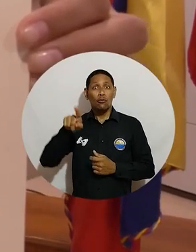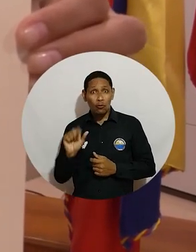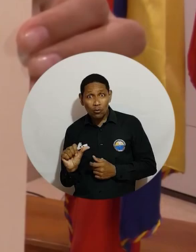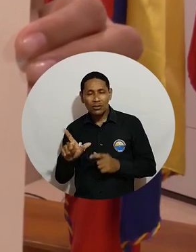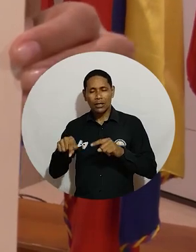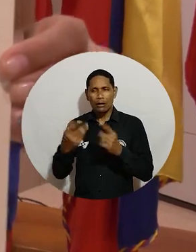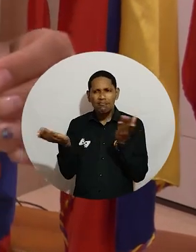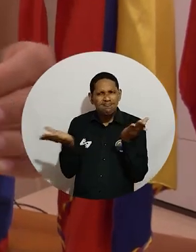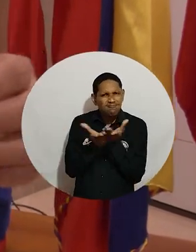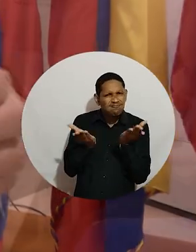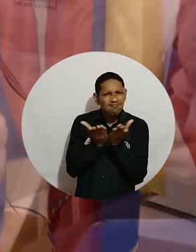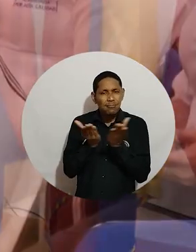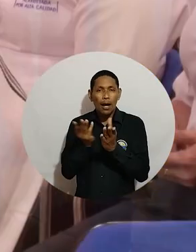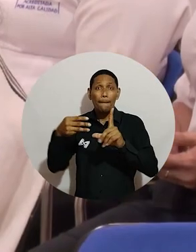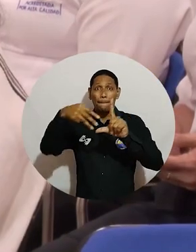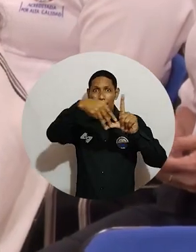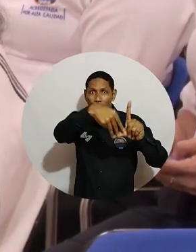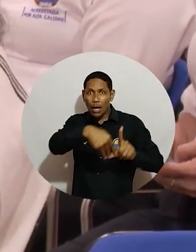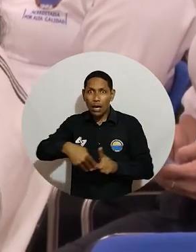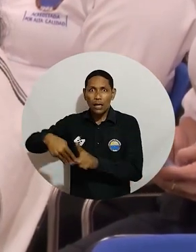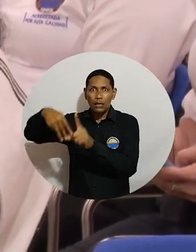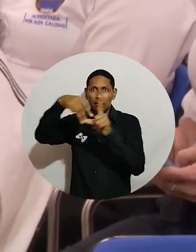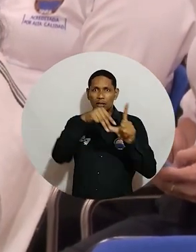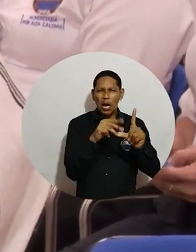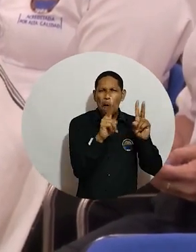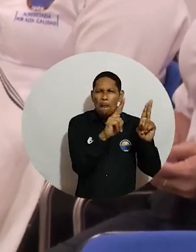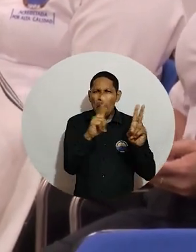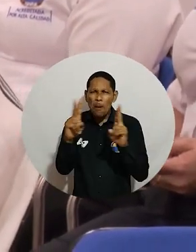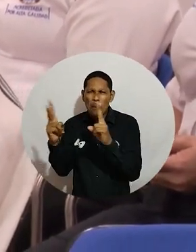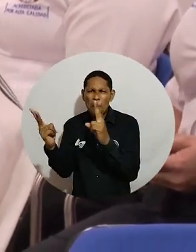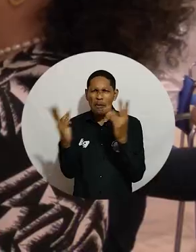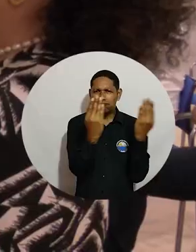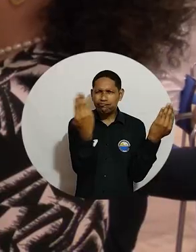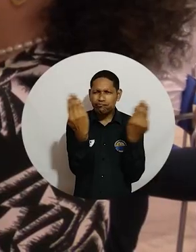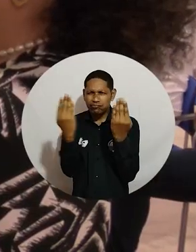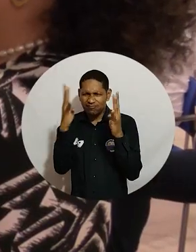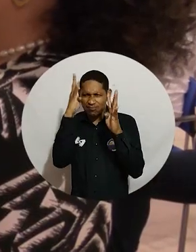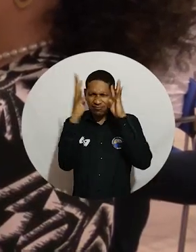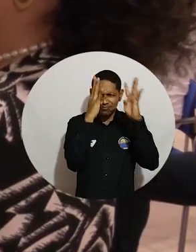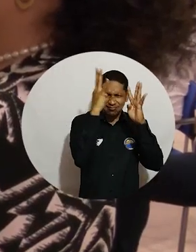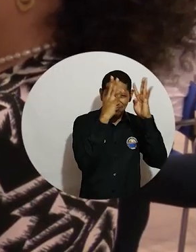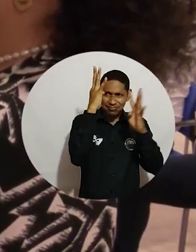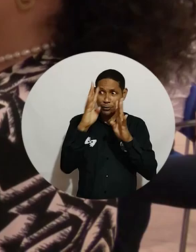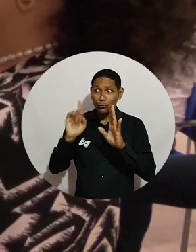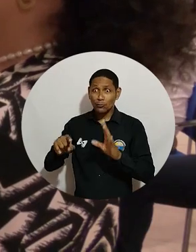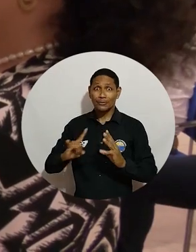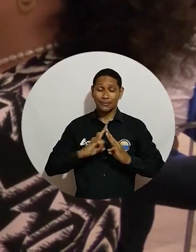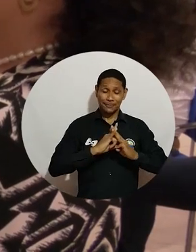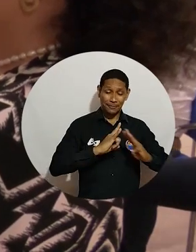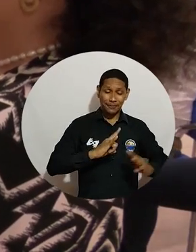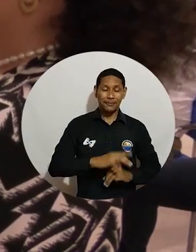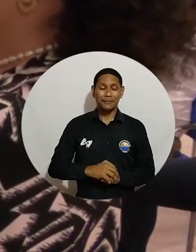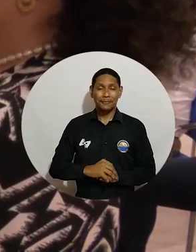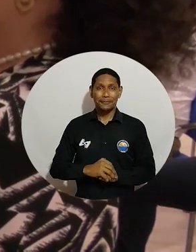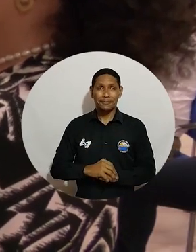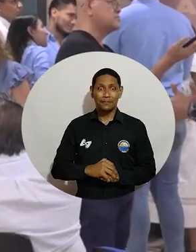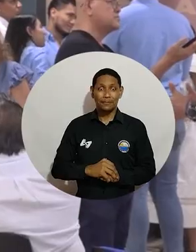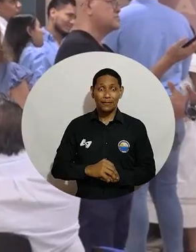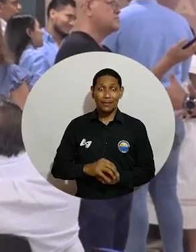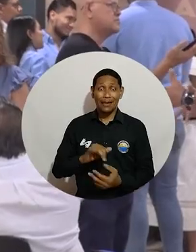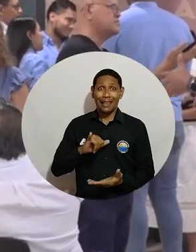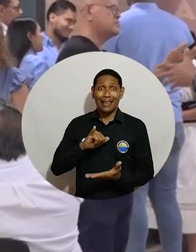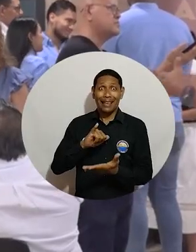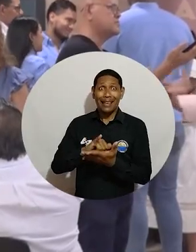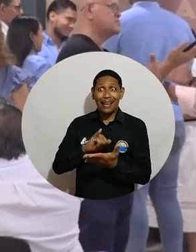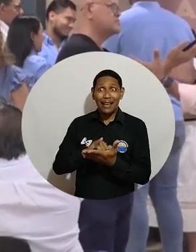Villafaña Torres para que desarrolle sus estudios en la maestría en producción audiovisual creativa de esta Casa de Estudios Superiores. Lo